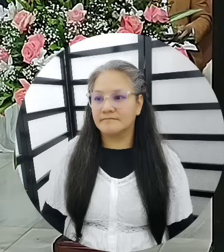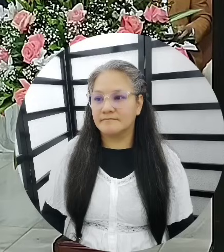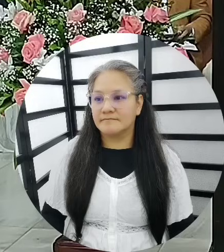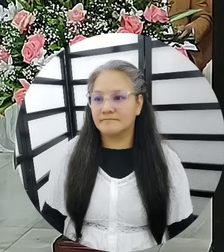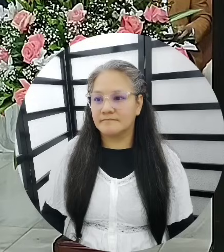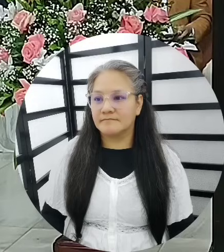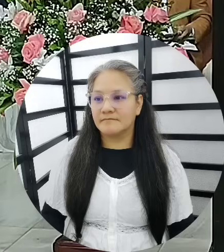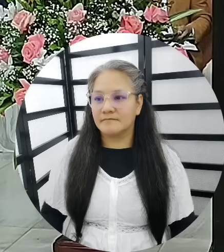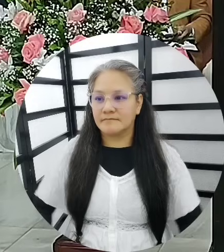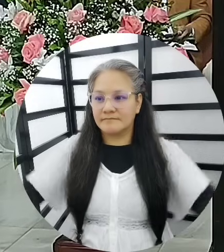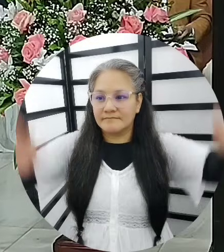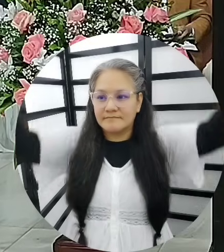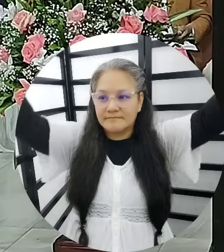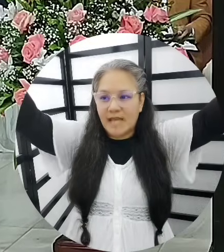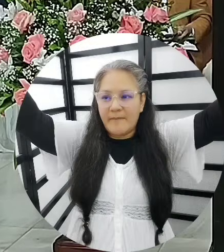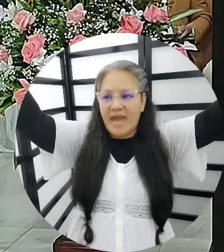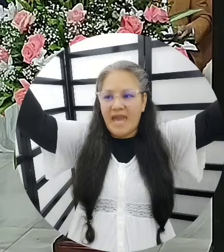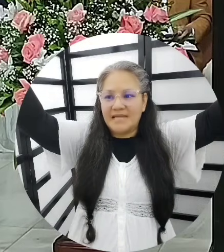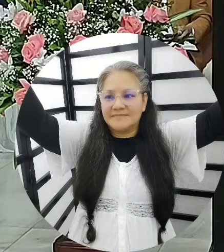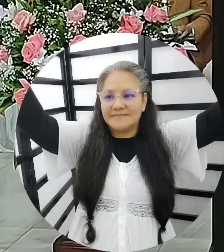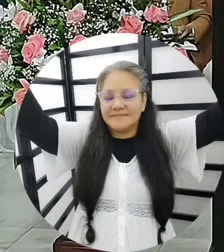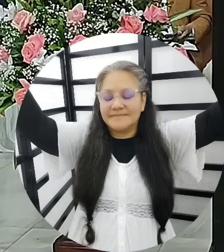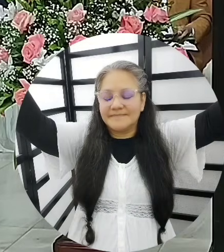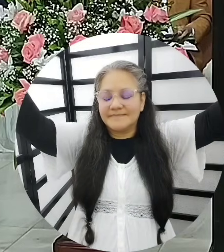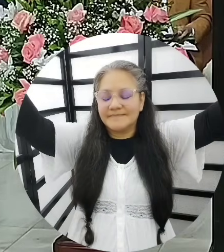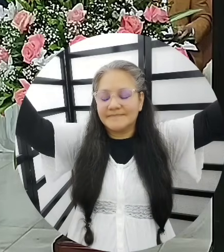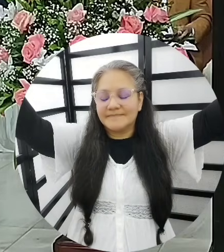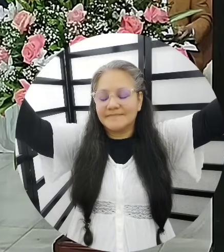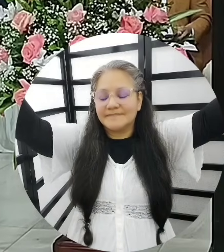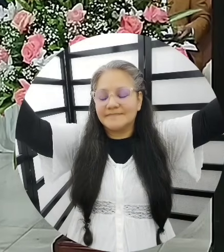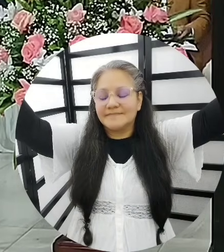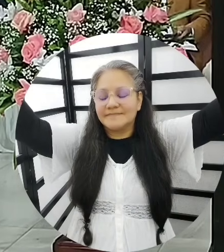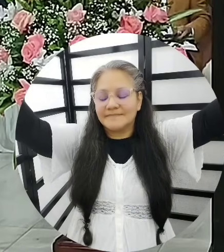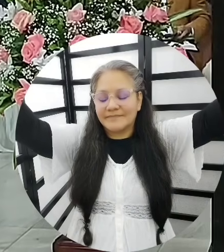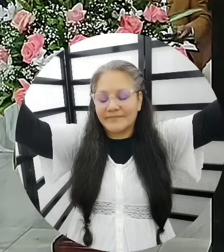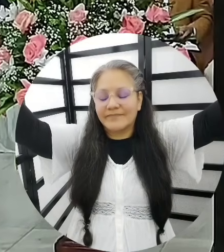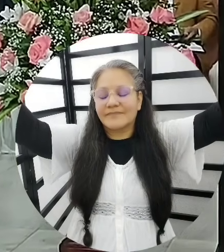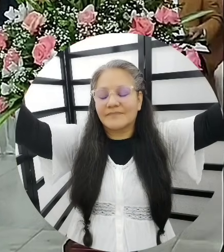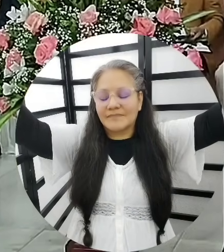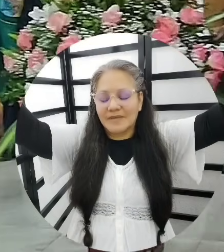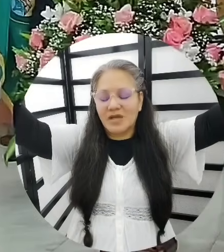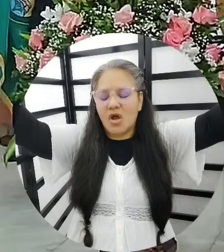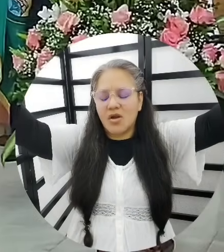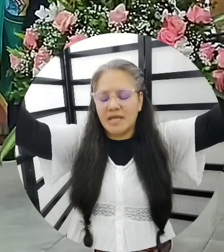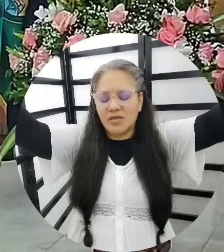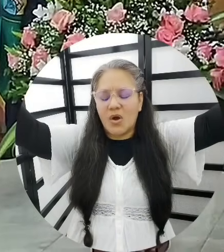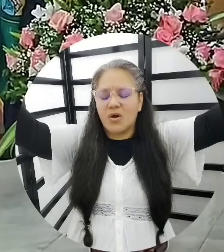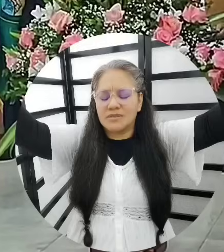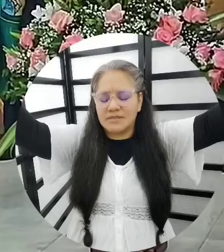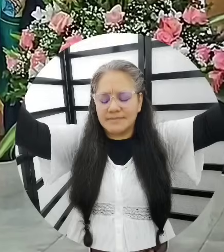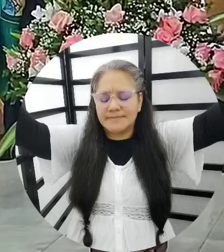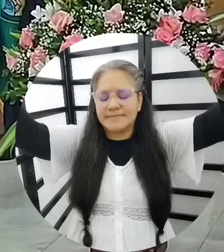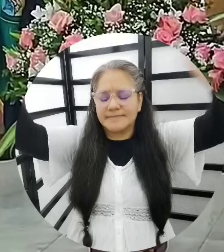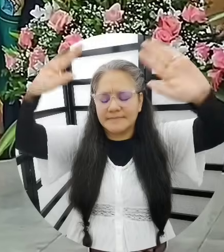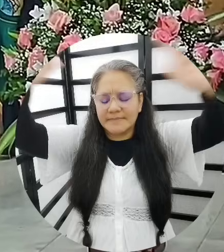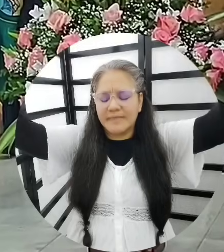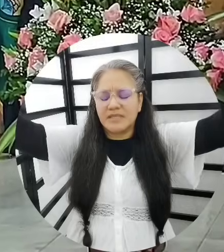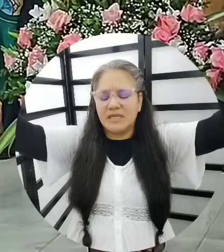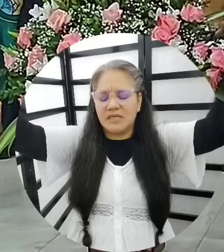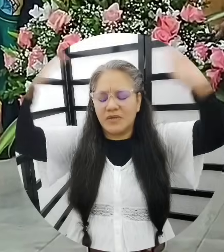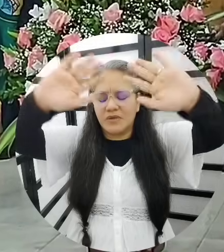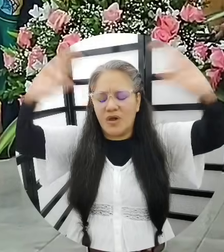Jehová puso cántico nuevo en mi boca. Le dio la inspiración, le dio la inspiración. Volvió